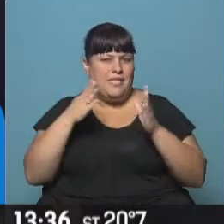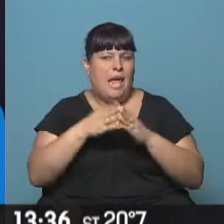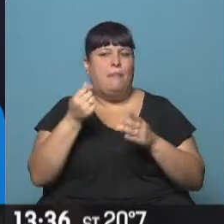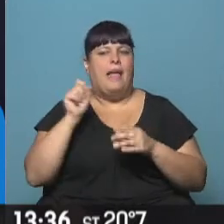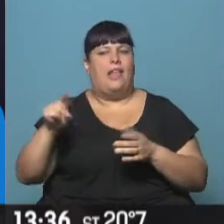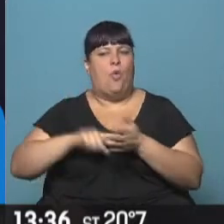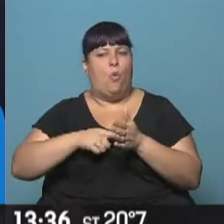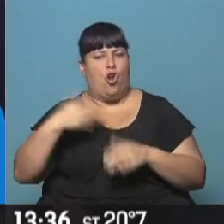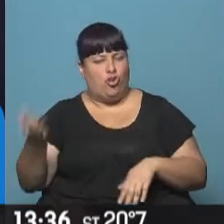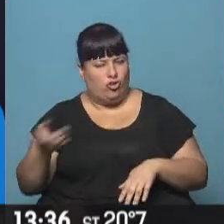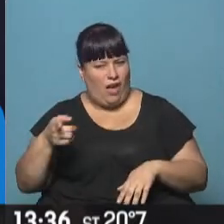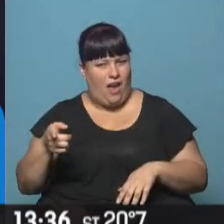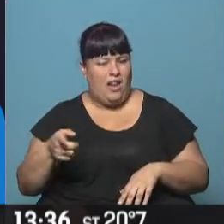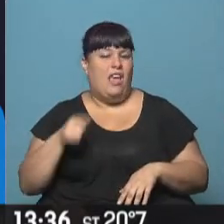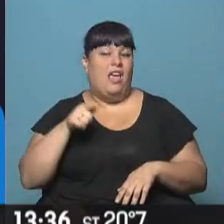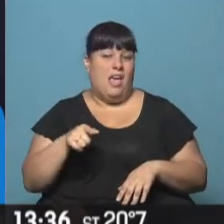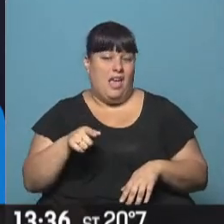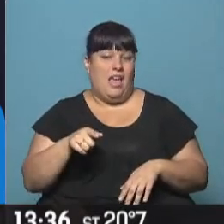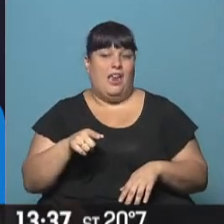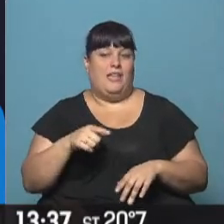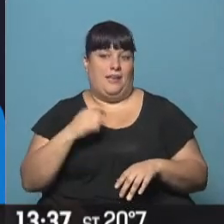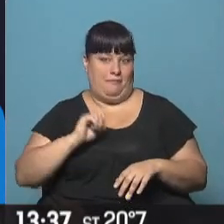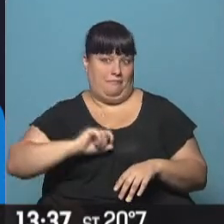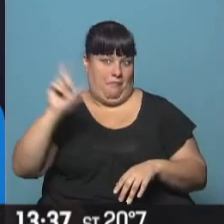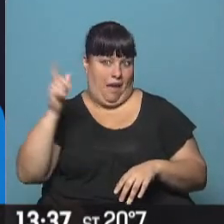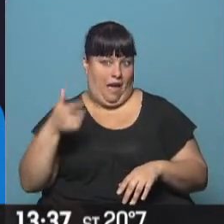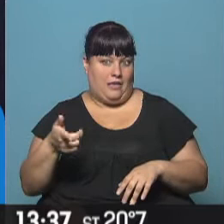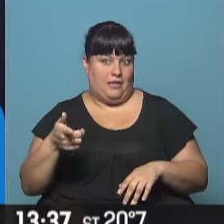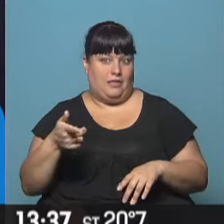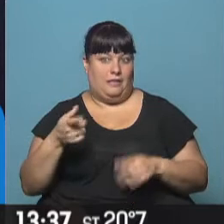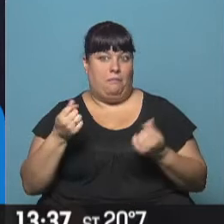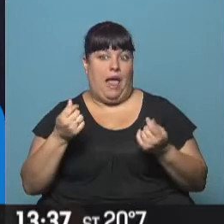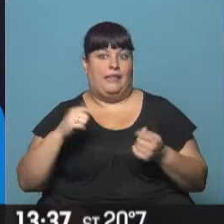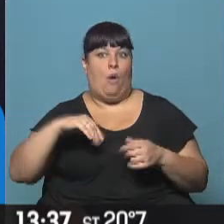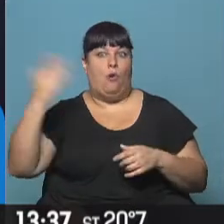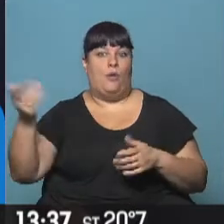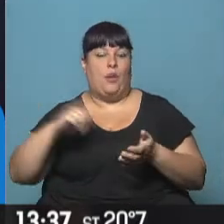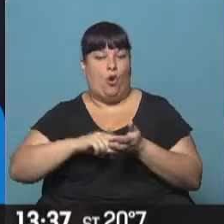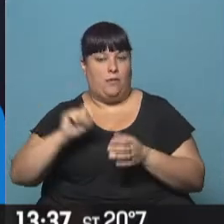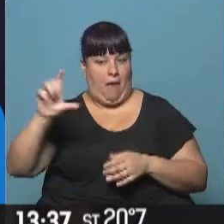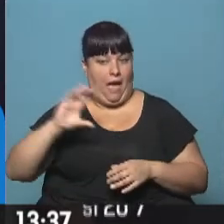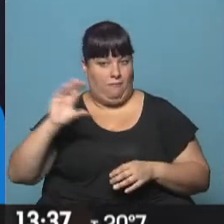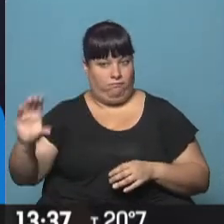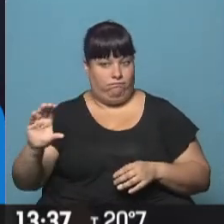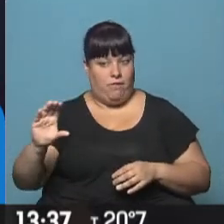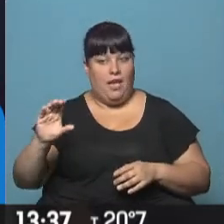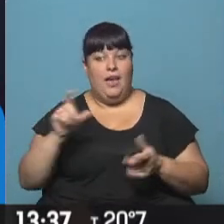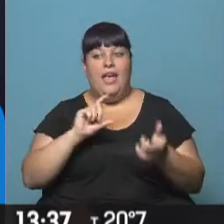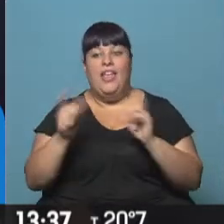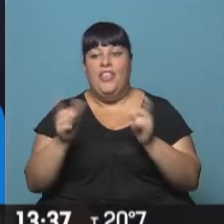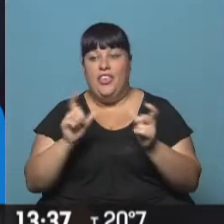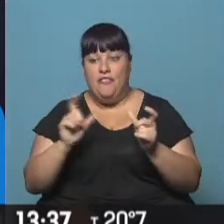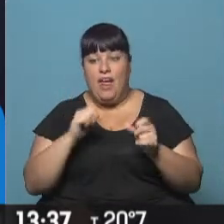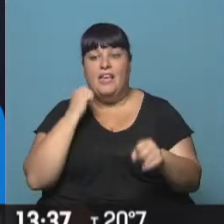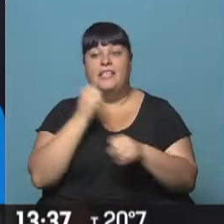Fondo del Conurbano. Esto incrementa los recursos de la provincia de Buenos Aires y la diferencia